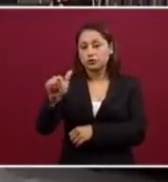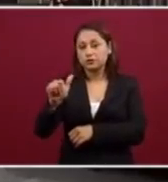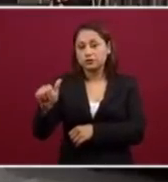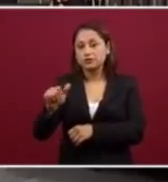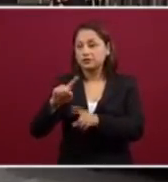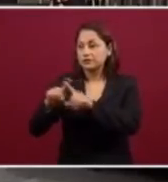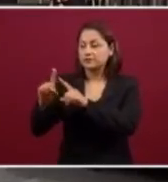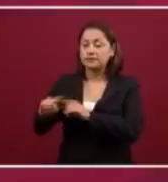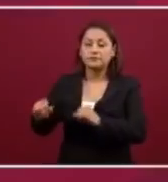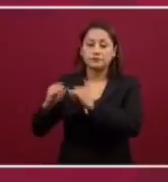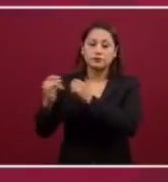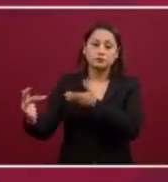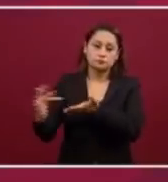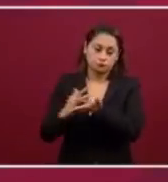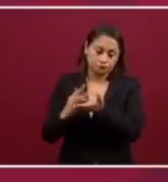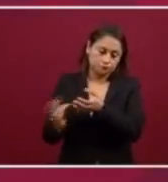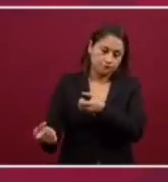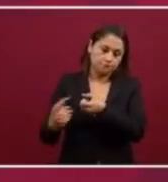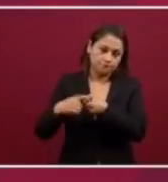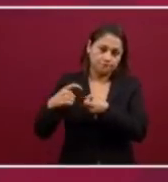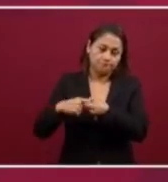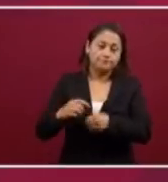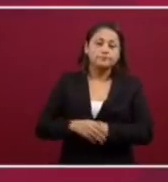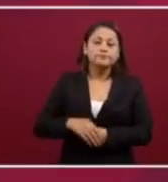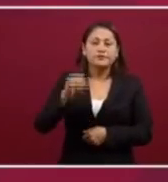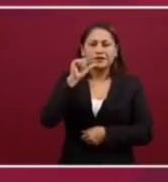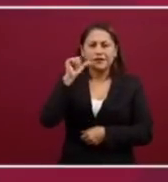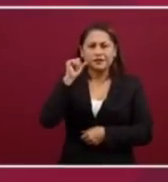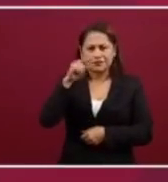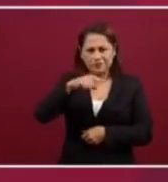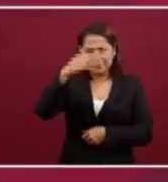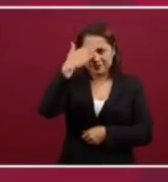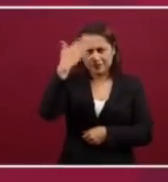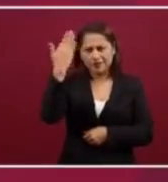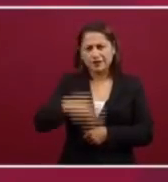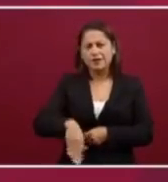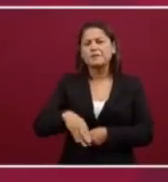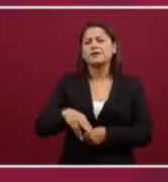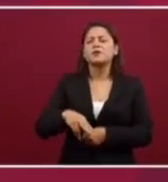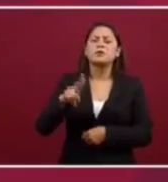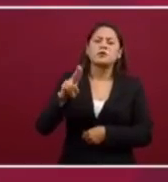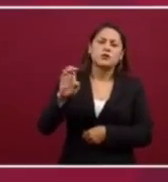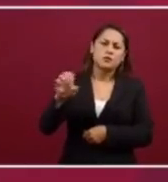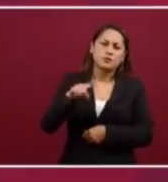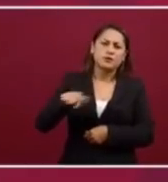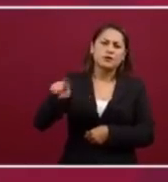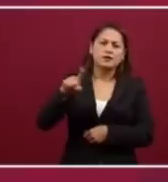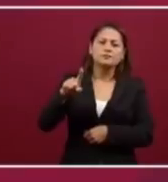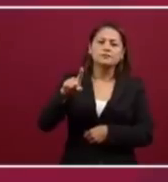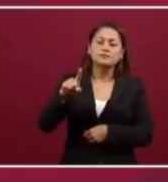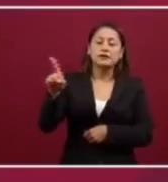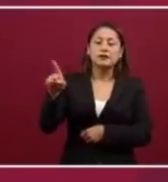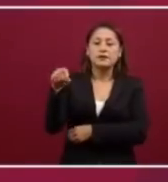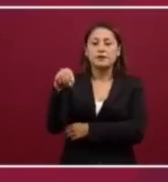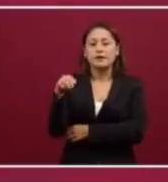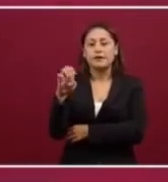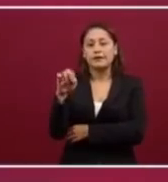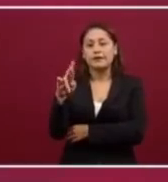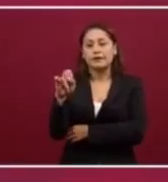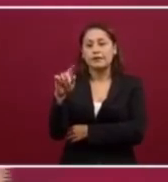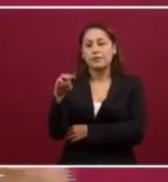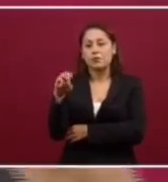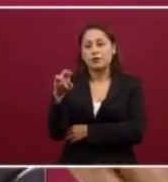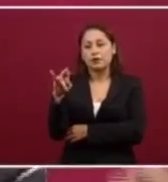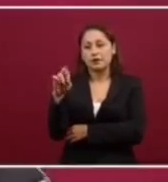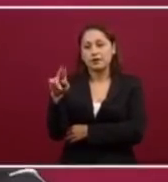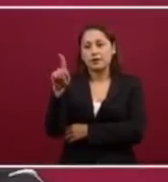Europea emitió, como ustedes saben, un comunicado vía Federica Mogherini, que es quien